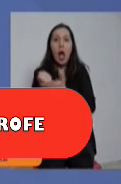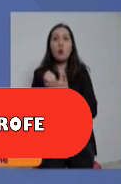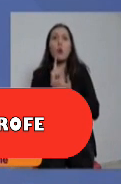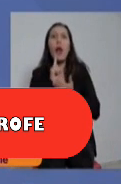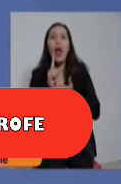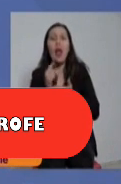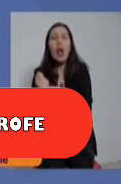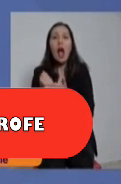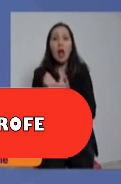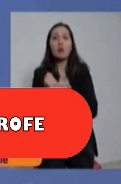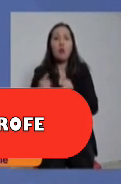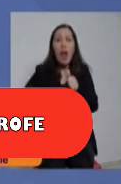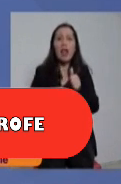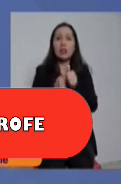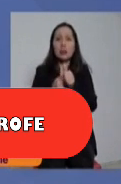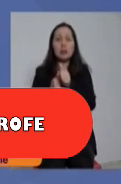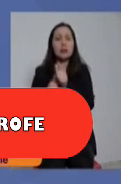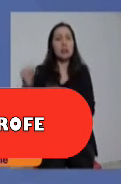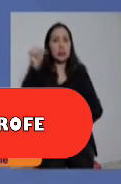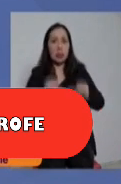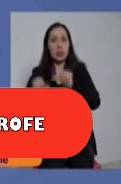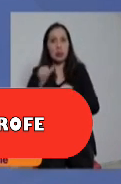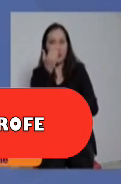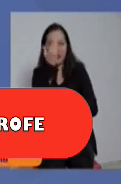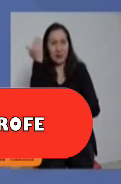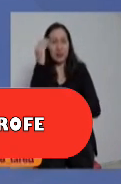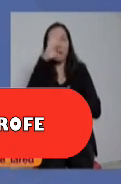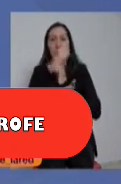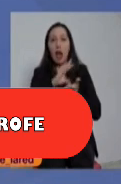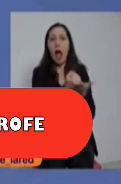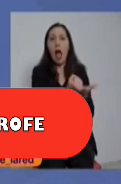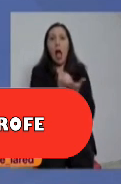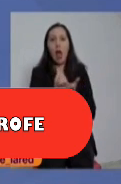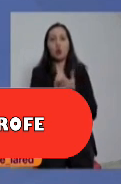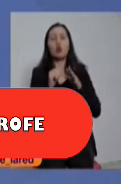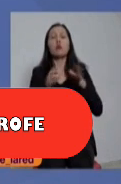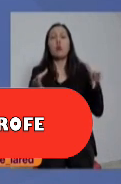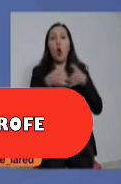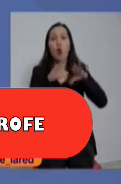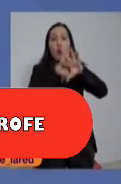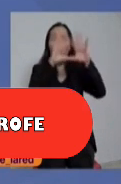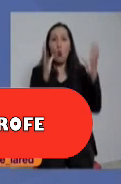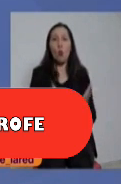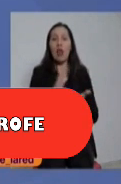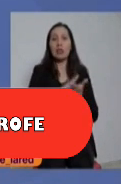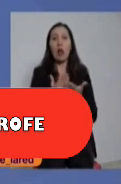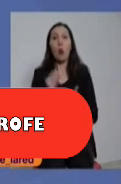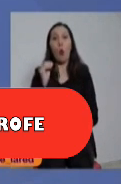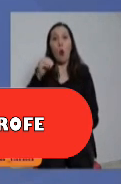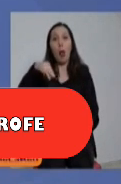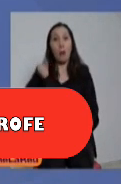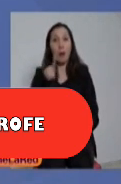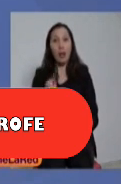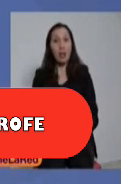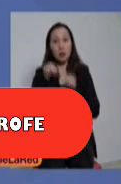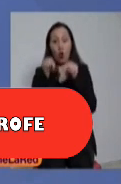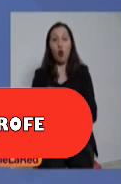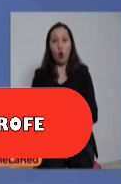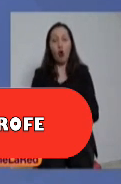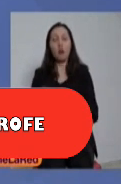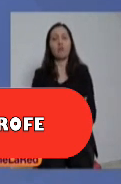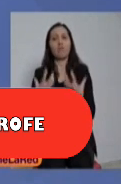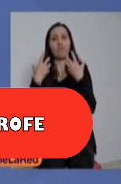colaboración de asesoría científica en nuestro país, colaboración de la Organización Mundial de Salud, hoy,